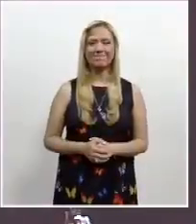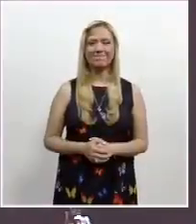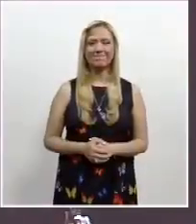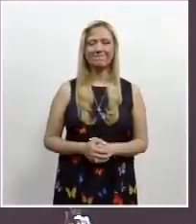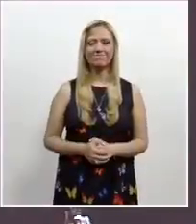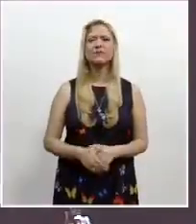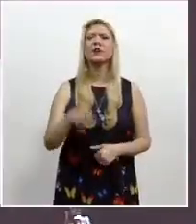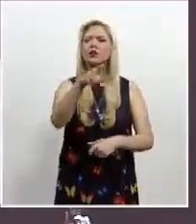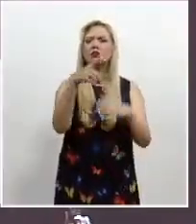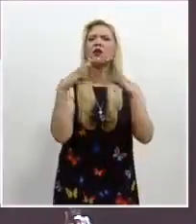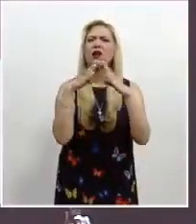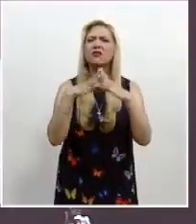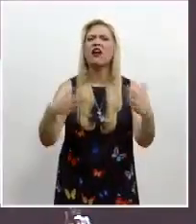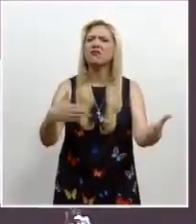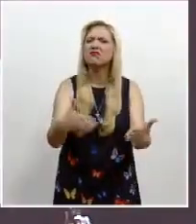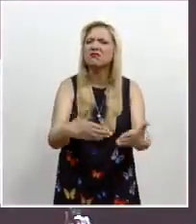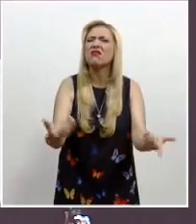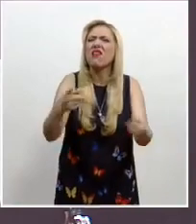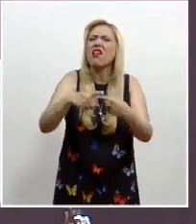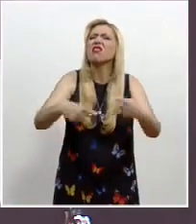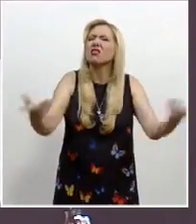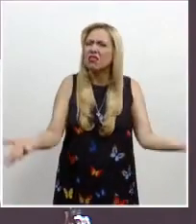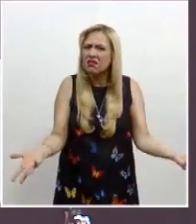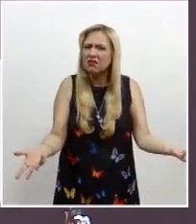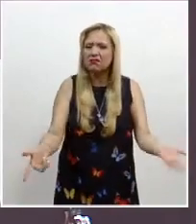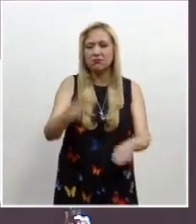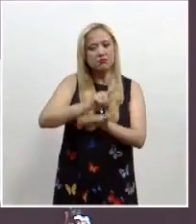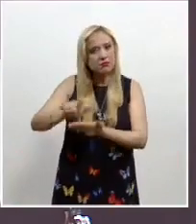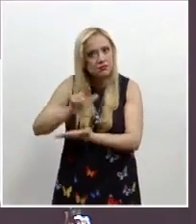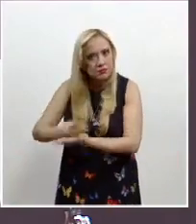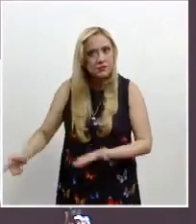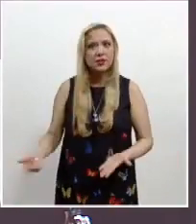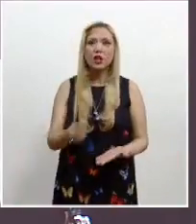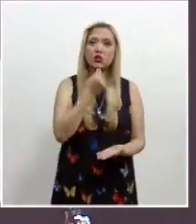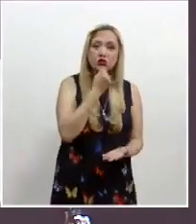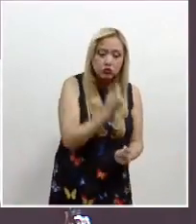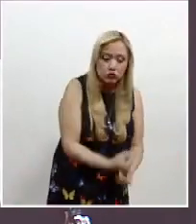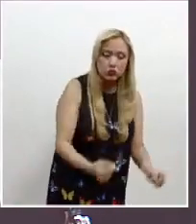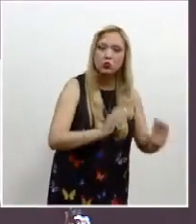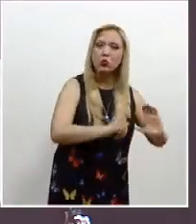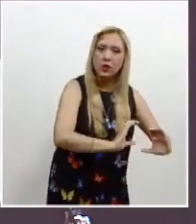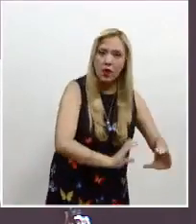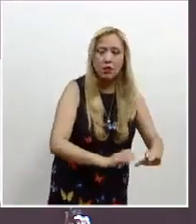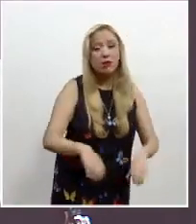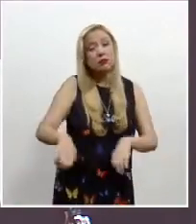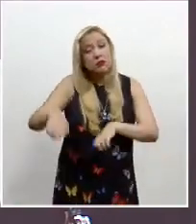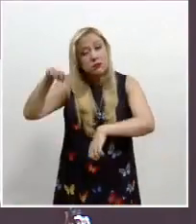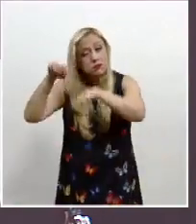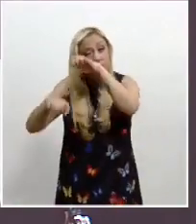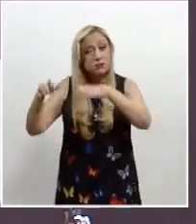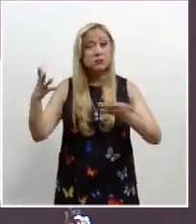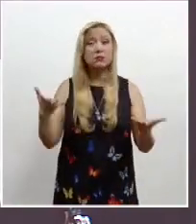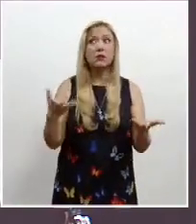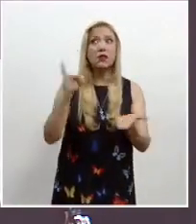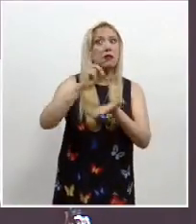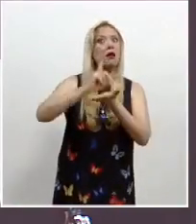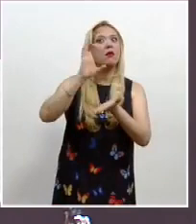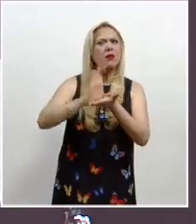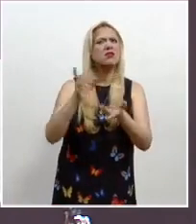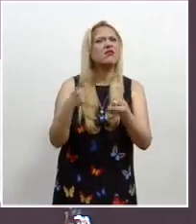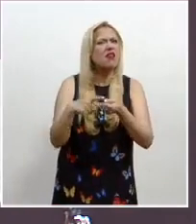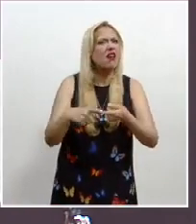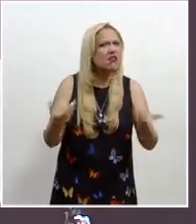En tu casa, ¿quién prepara la comida? ¿Quién hace la limpieza? ¿Quién cuida de las niñas, de los niños, de los adultos mayores o de las personas con